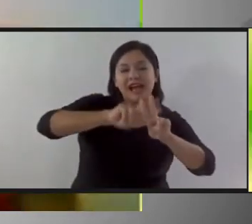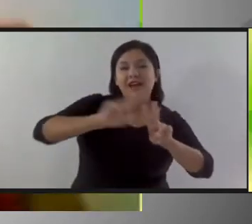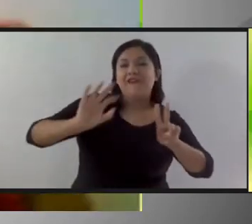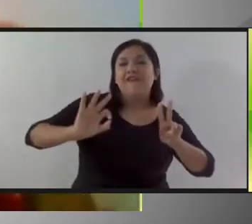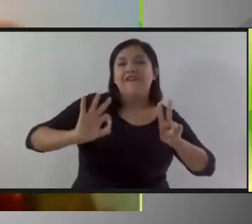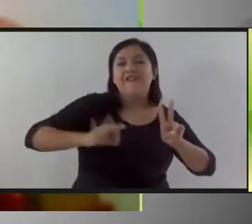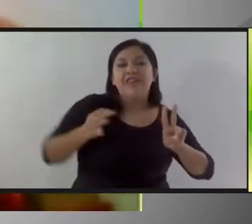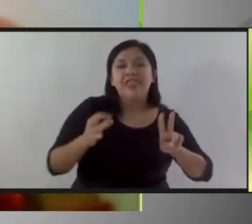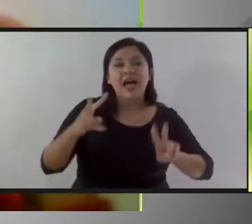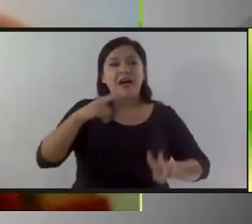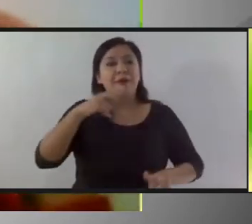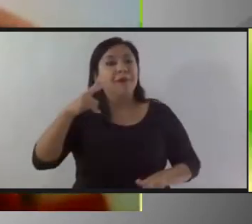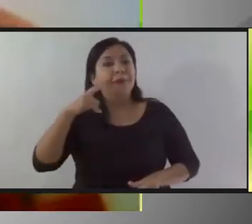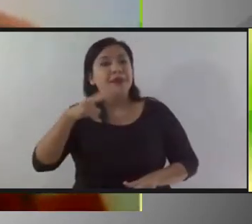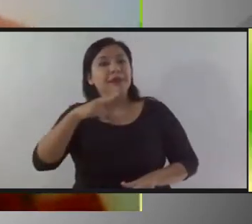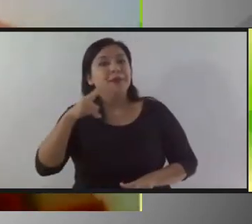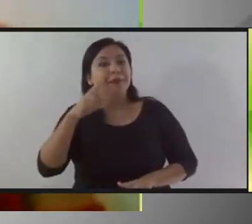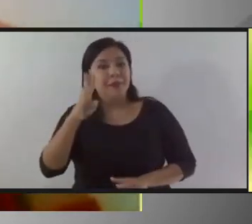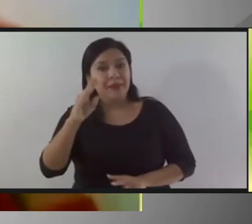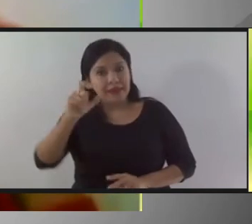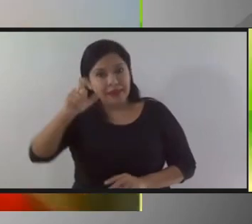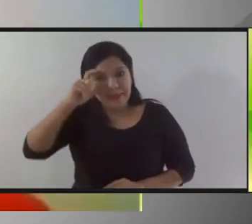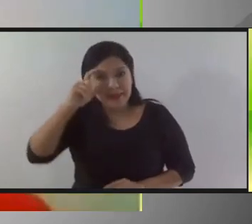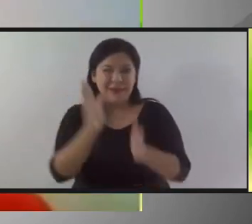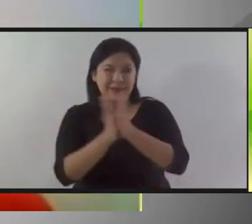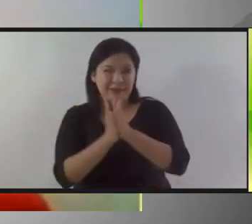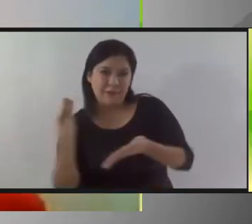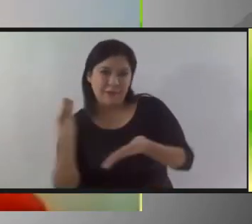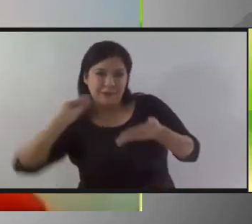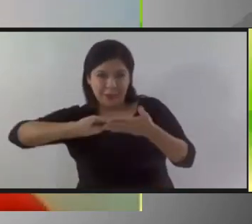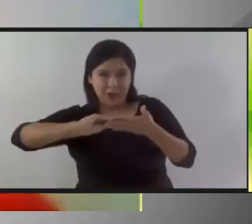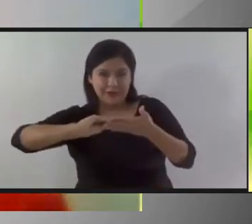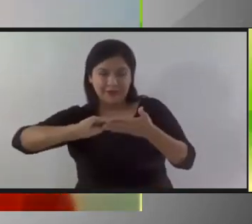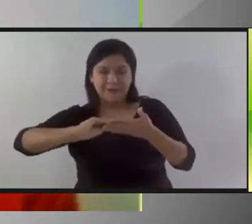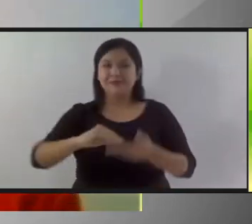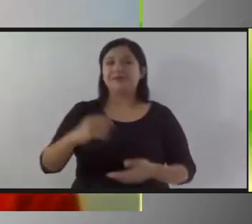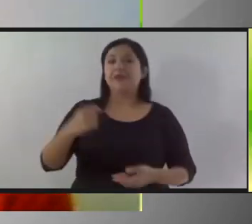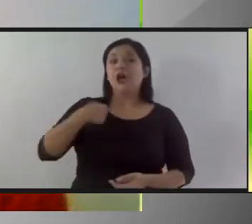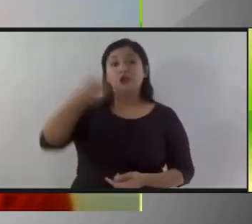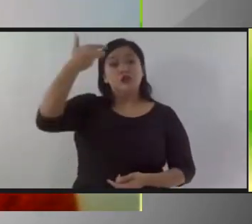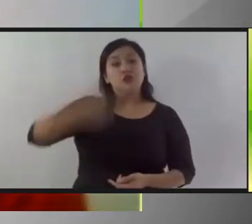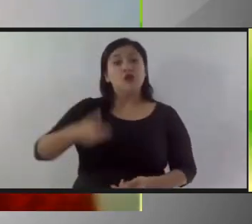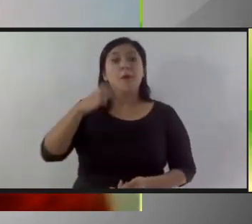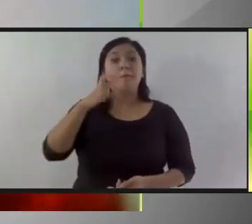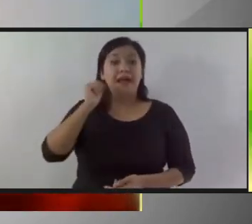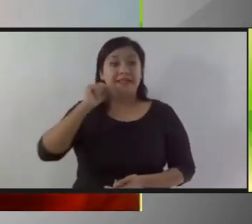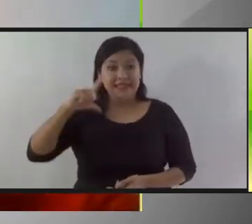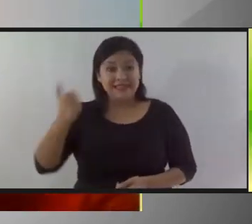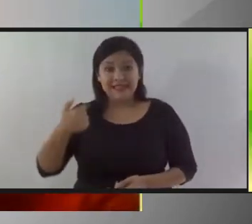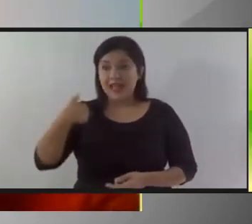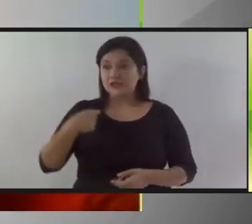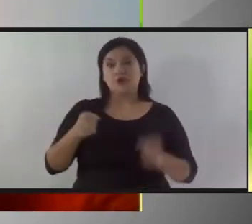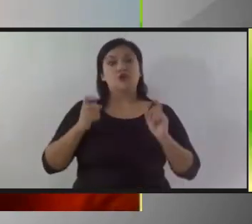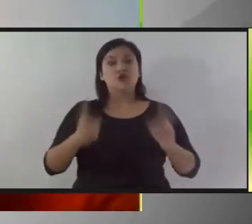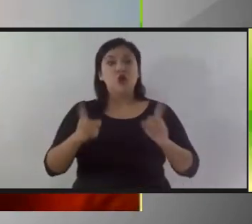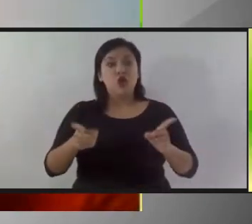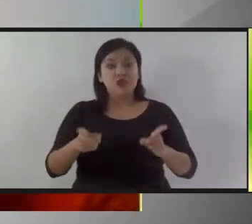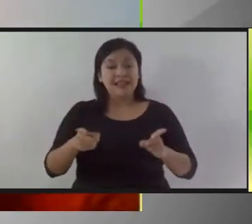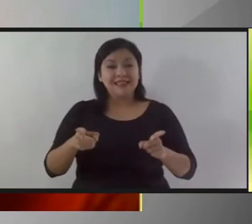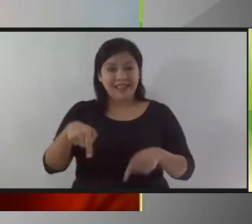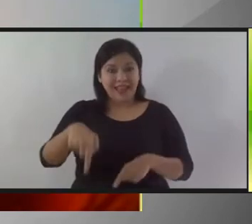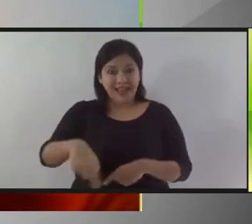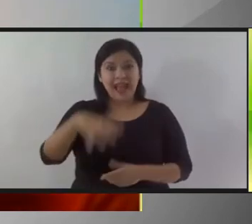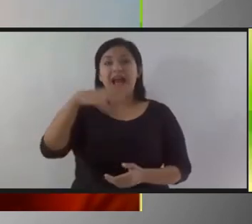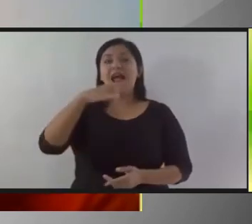nombre, como les dije al inicio, es Patricia Liceda y soy docente de la carrera de edición en la Facultad de Filosofía y